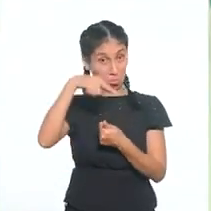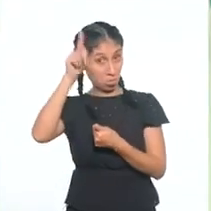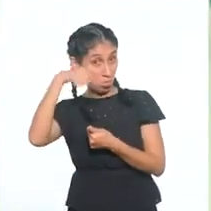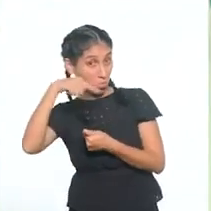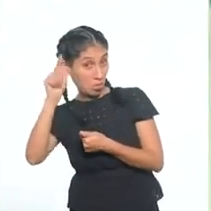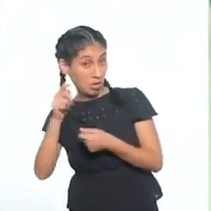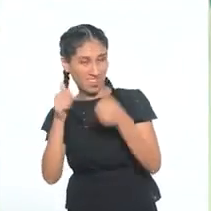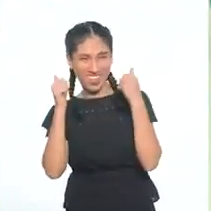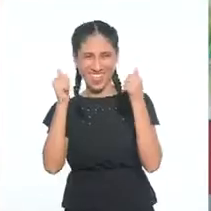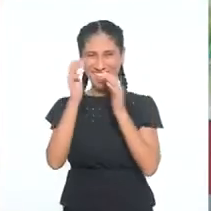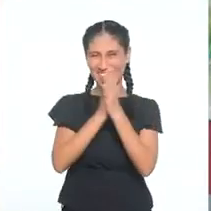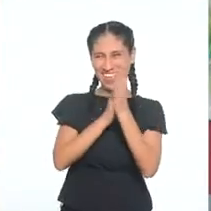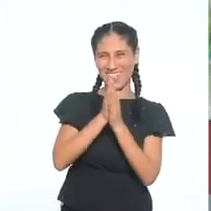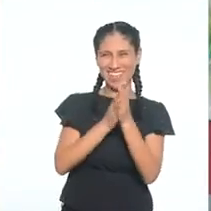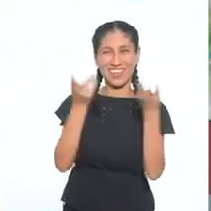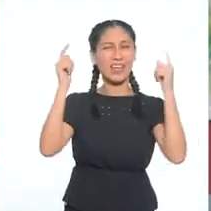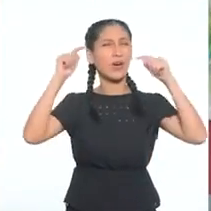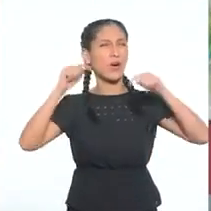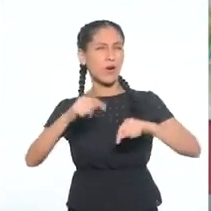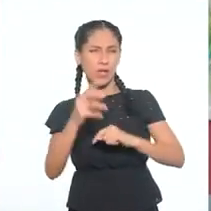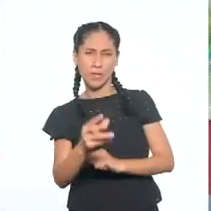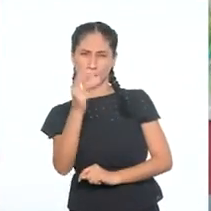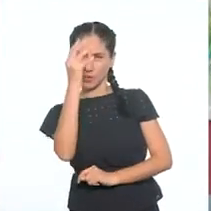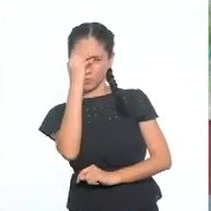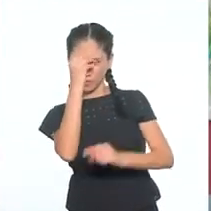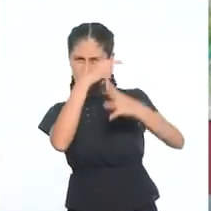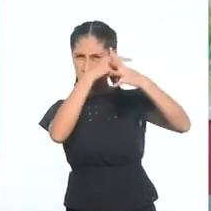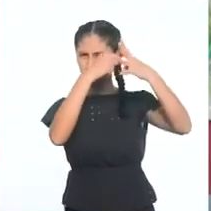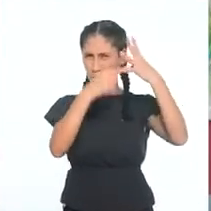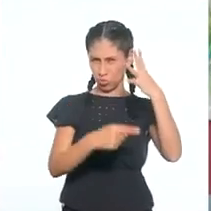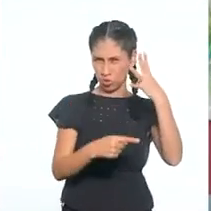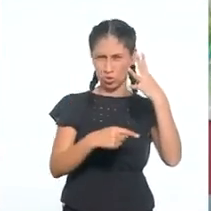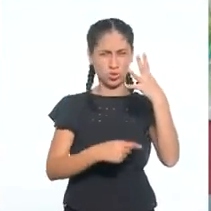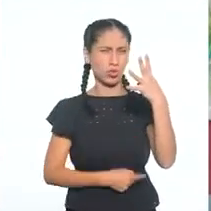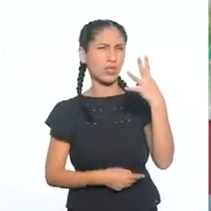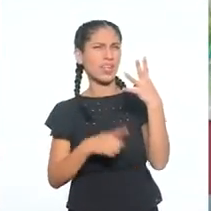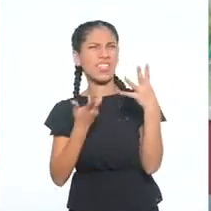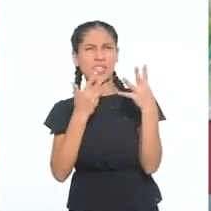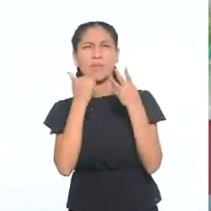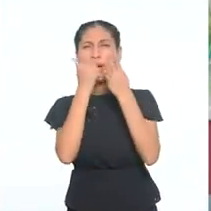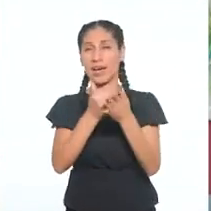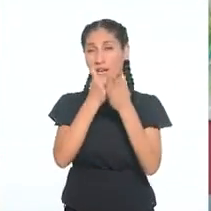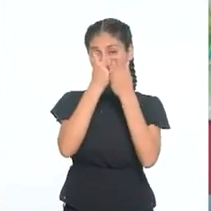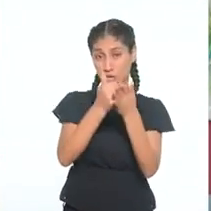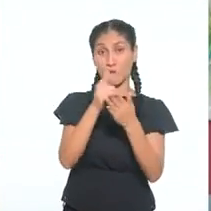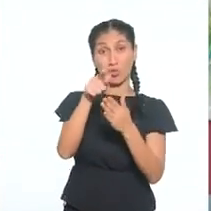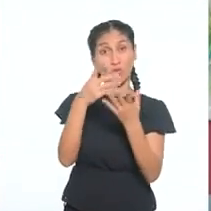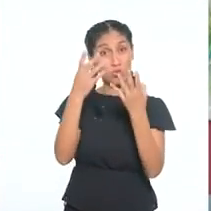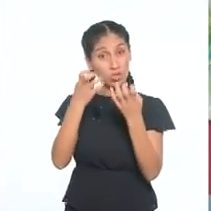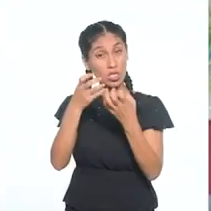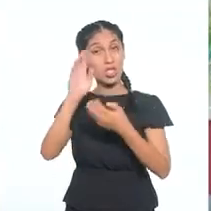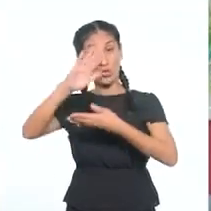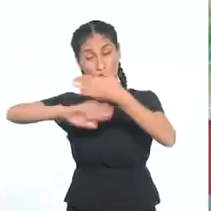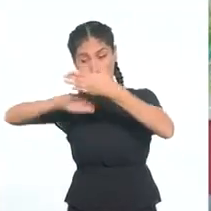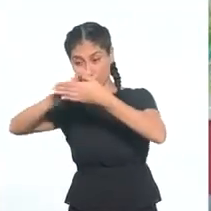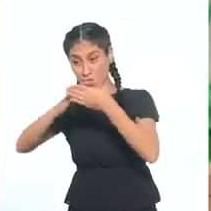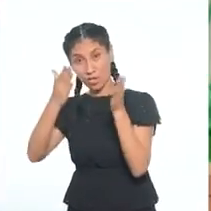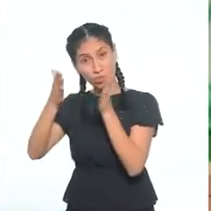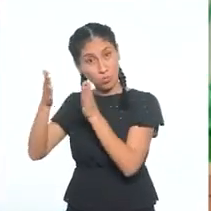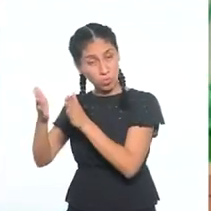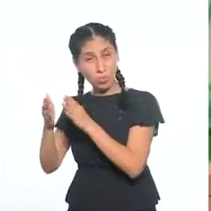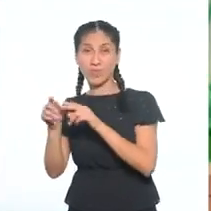sí hoy hemos aprendido cuatro estrategias de redacción que te servirán al momento de elaborar tu cartilla